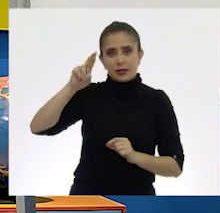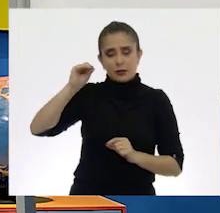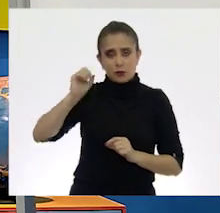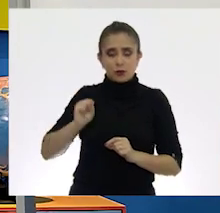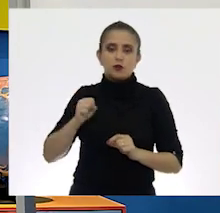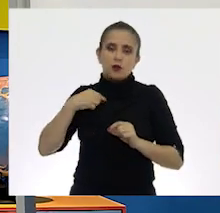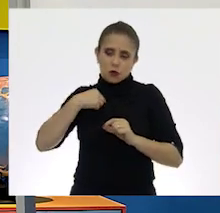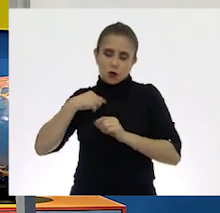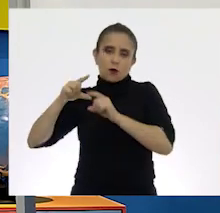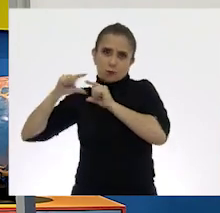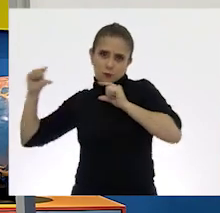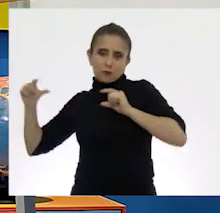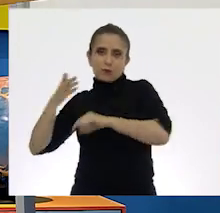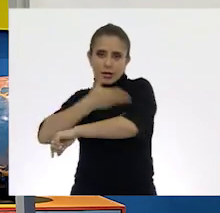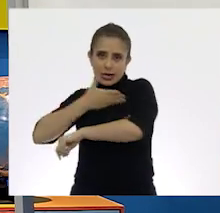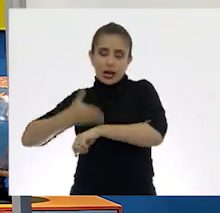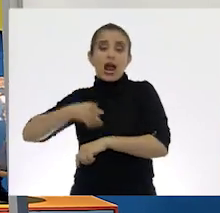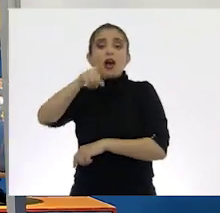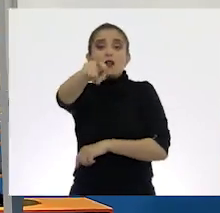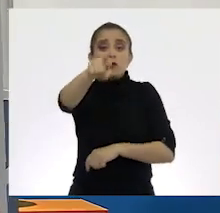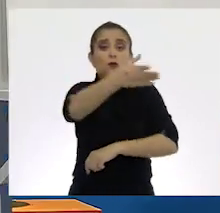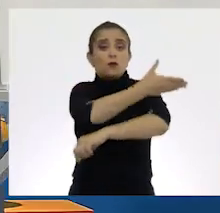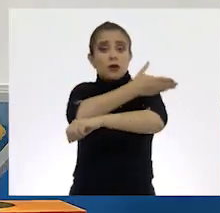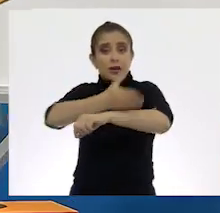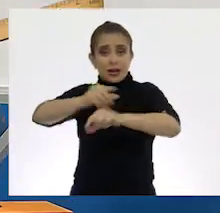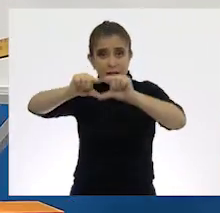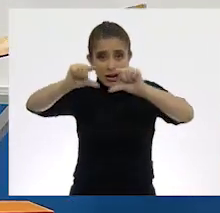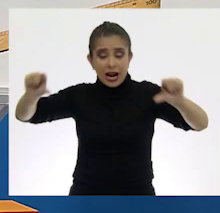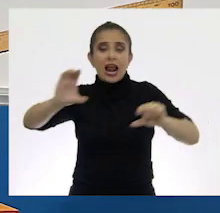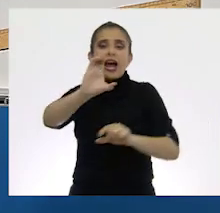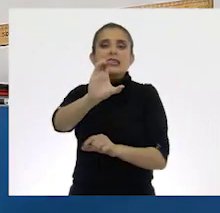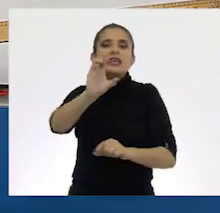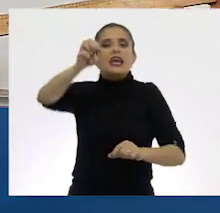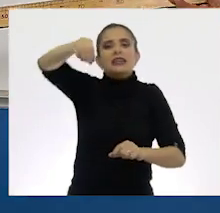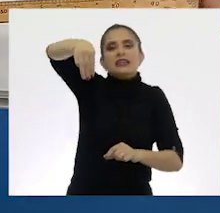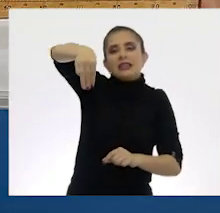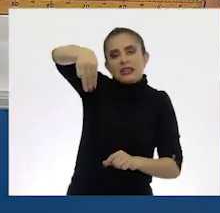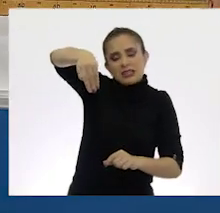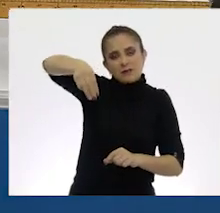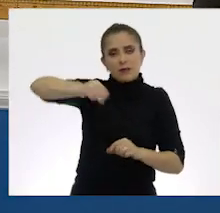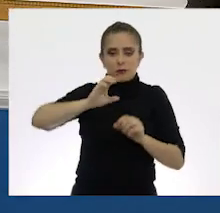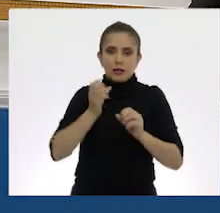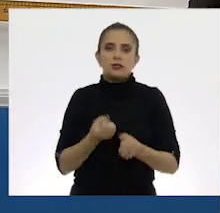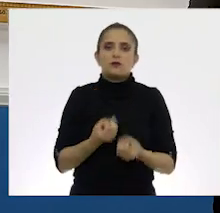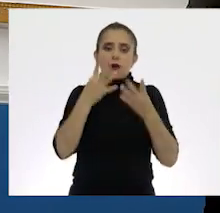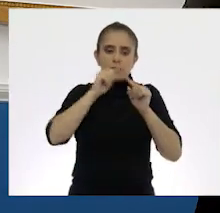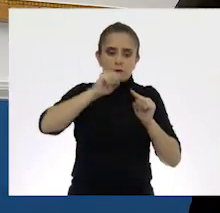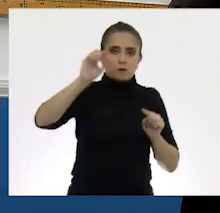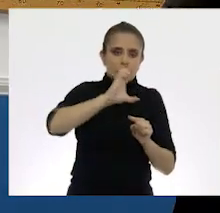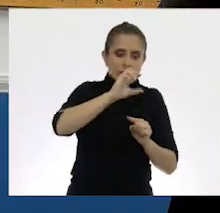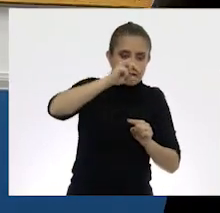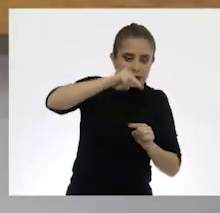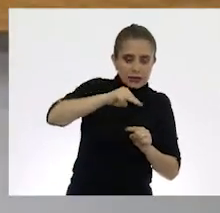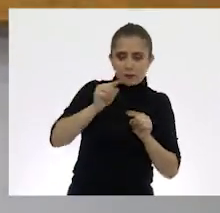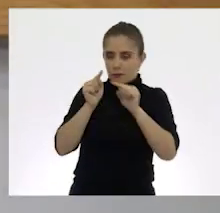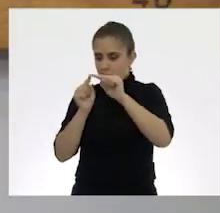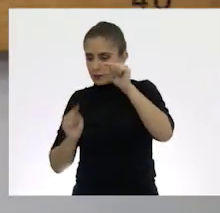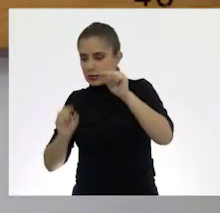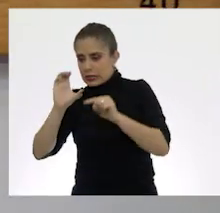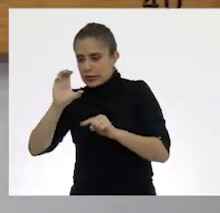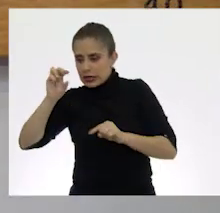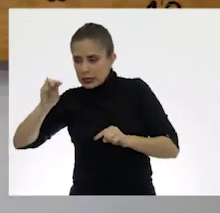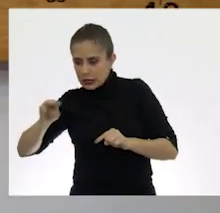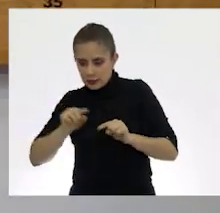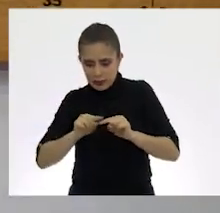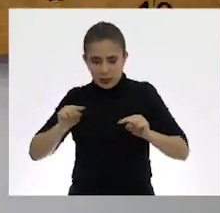con centímetros. Fíjate bien. Si yo trazo aquí, ayúdame por favor, el primer